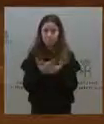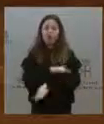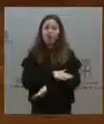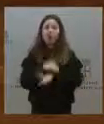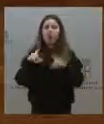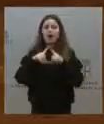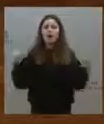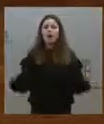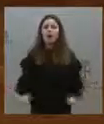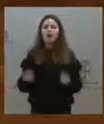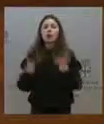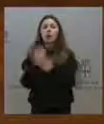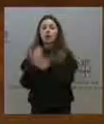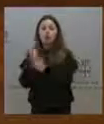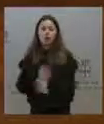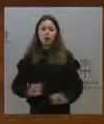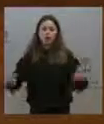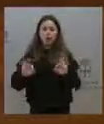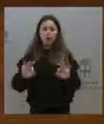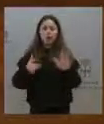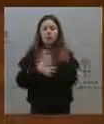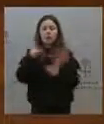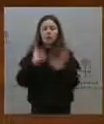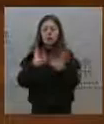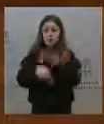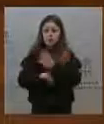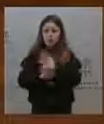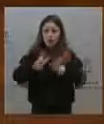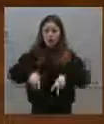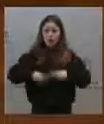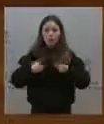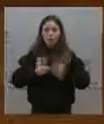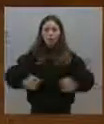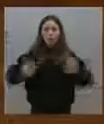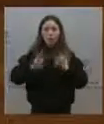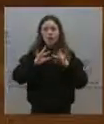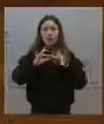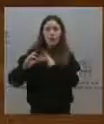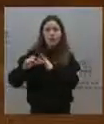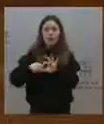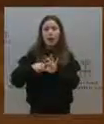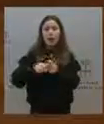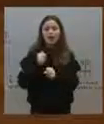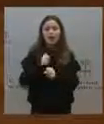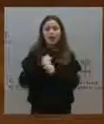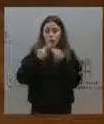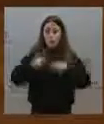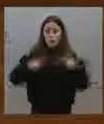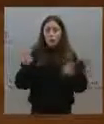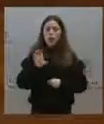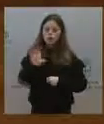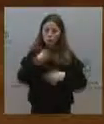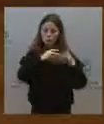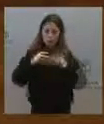una administración que sigue sin reformarse y que lidera el ratio de empleo público autonómico. Los números que ofrece el proyecto